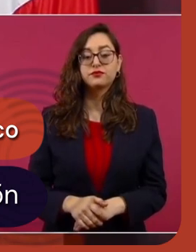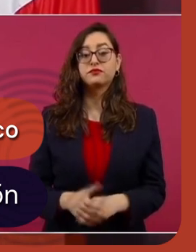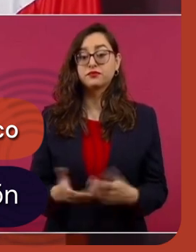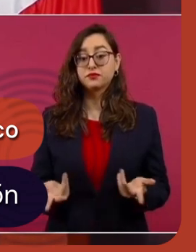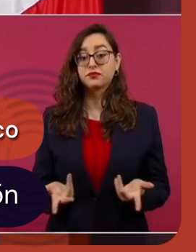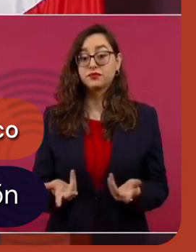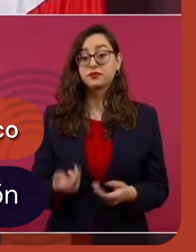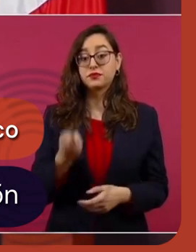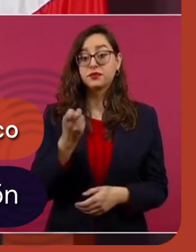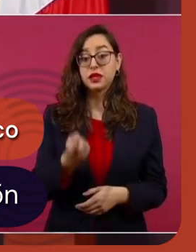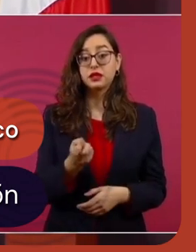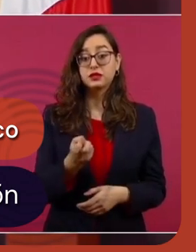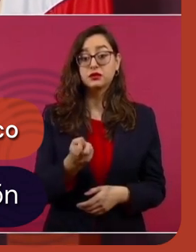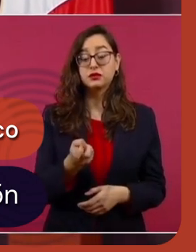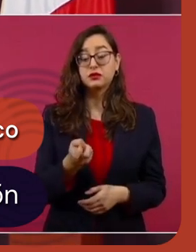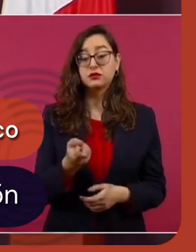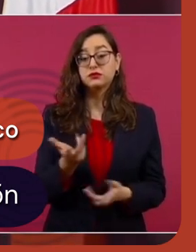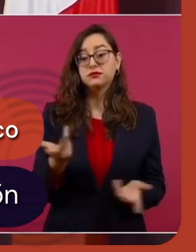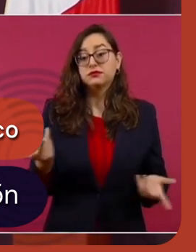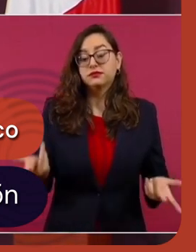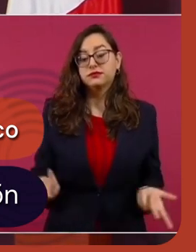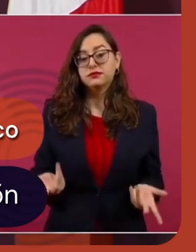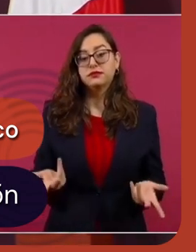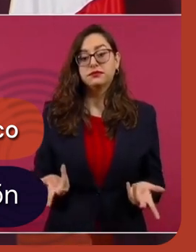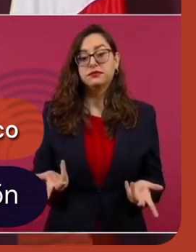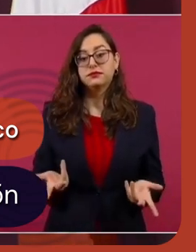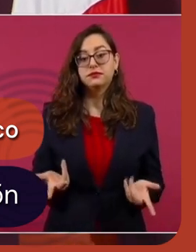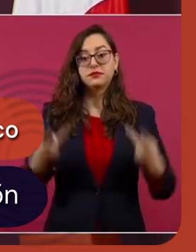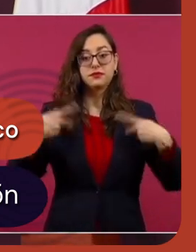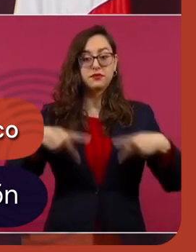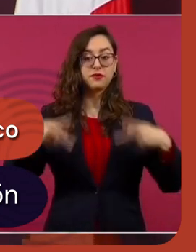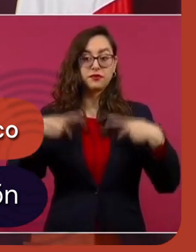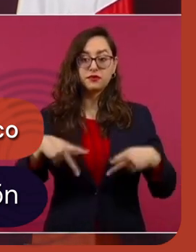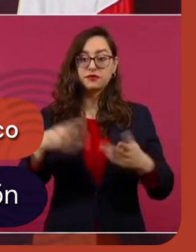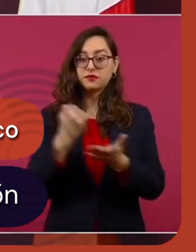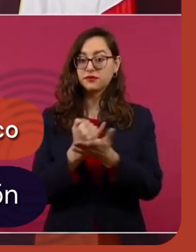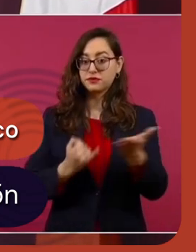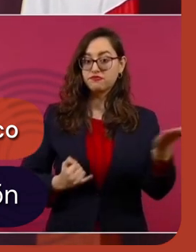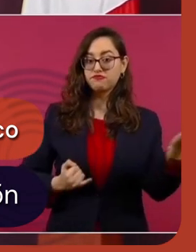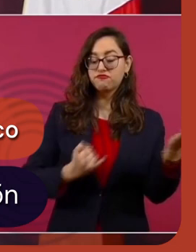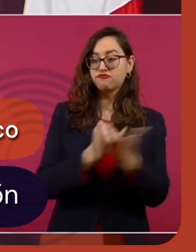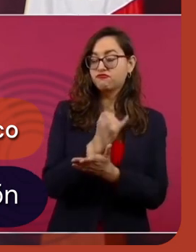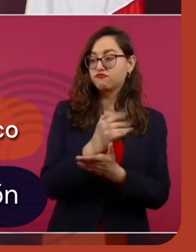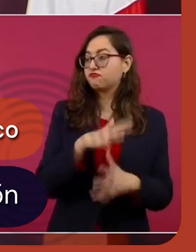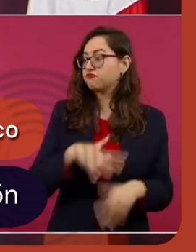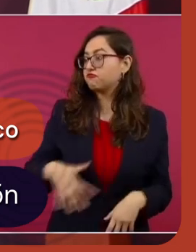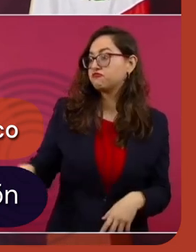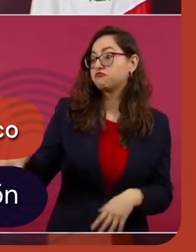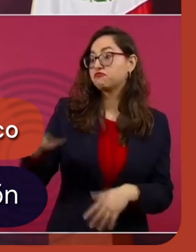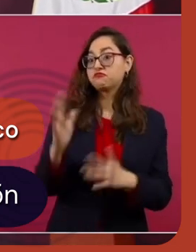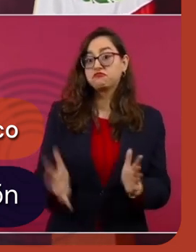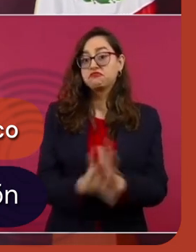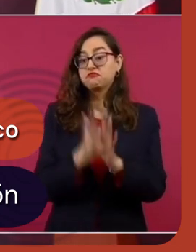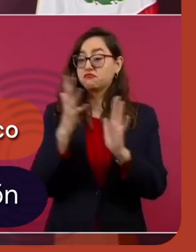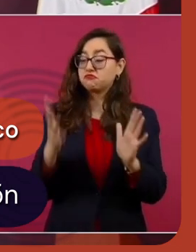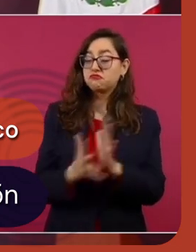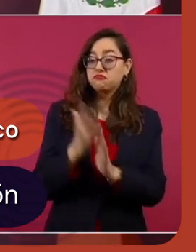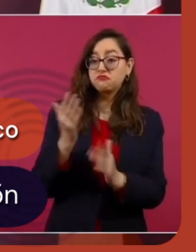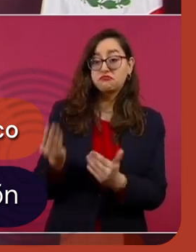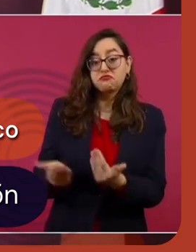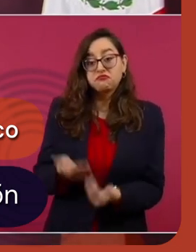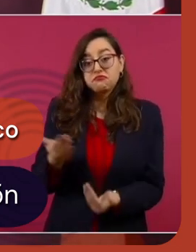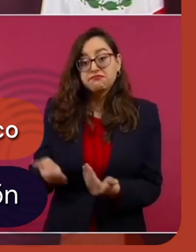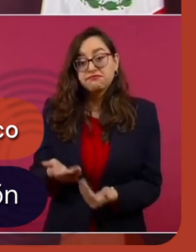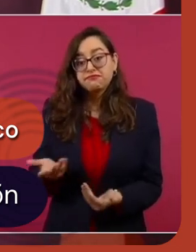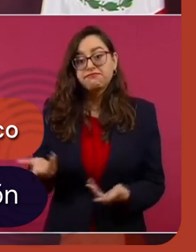Eso fue lo que decidió la gente, decidió el pueblo de México. Yo ya